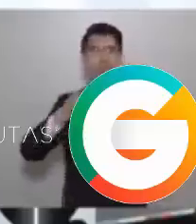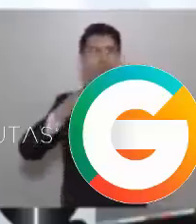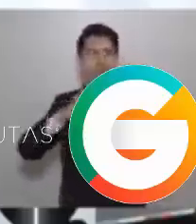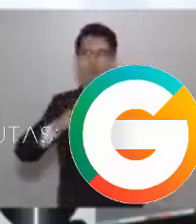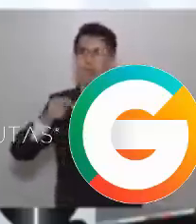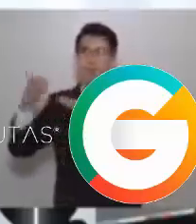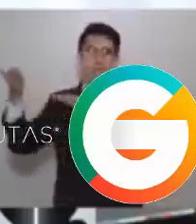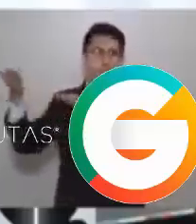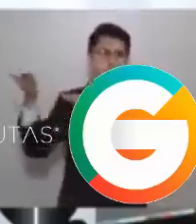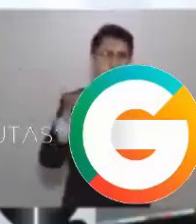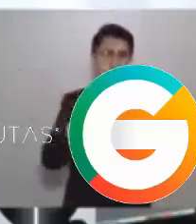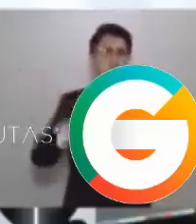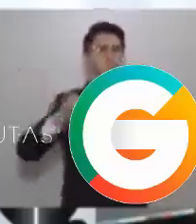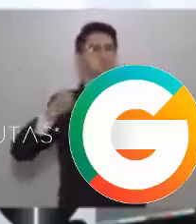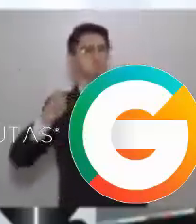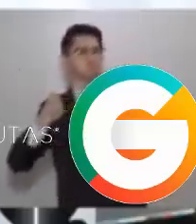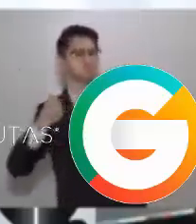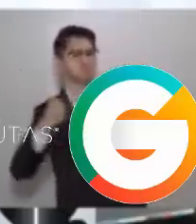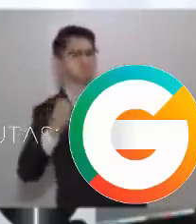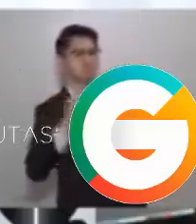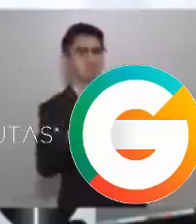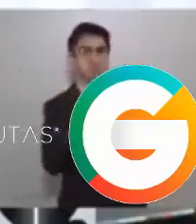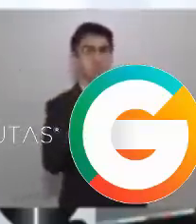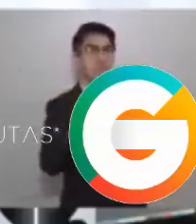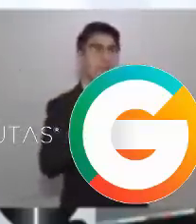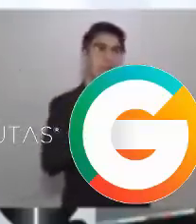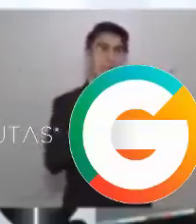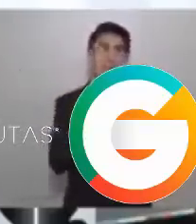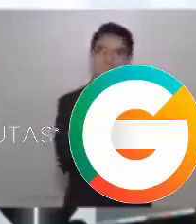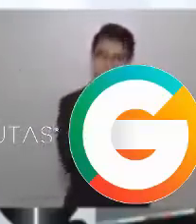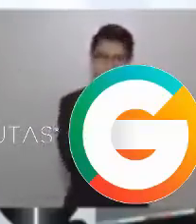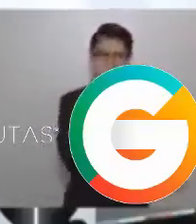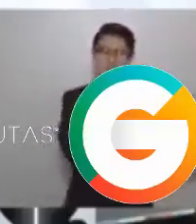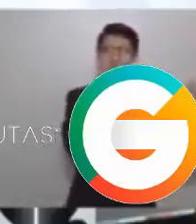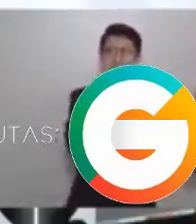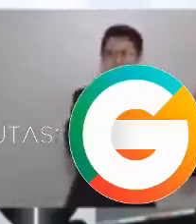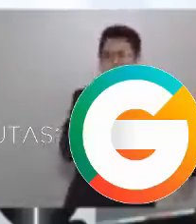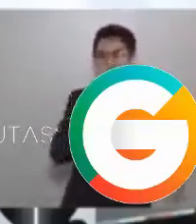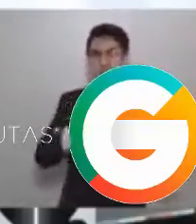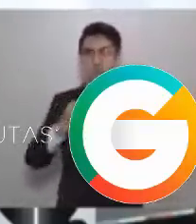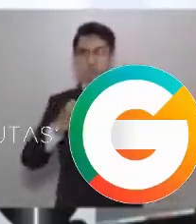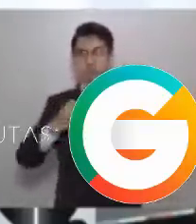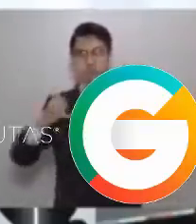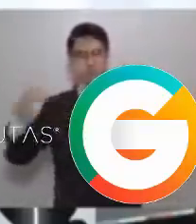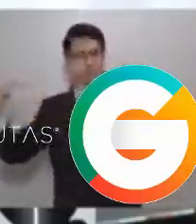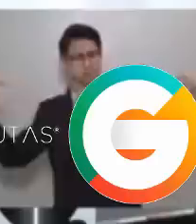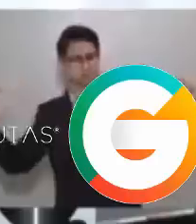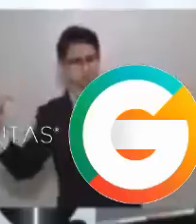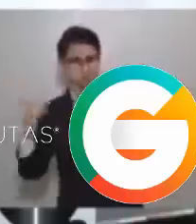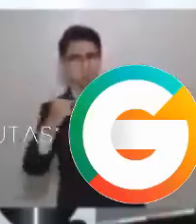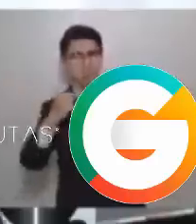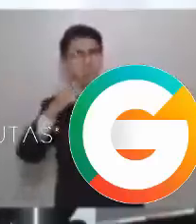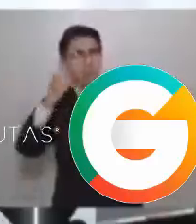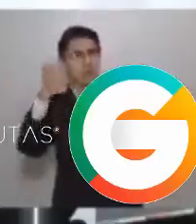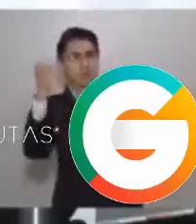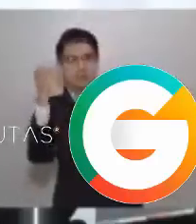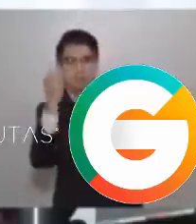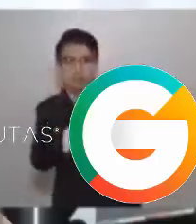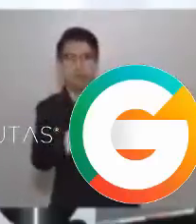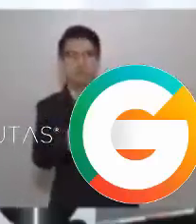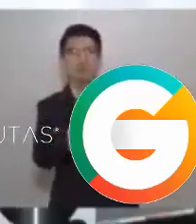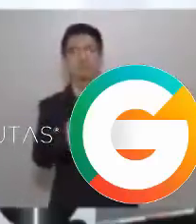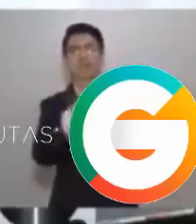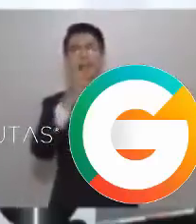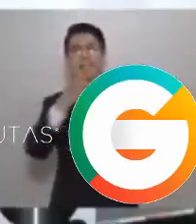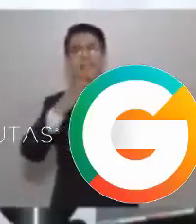con anticipación. Los datos de inteligencia con los que contamos nos indican que pudo haber sido anticipado la agenda